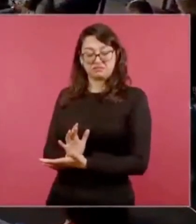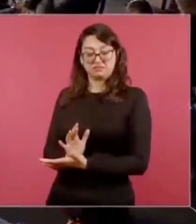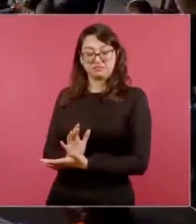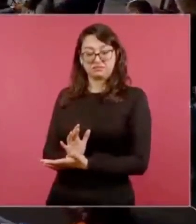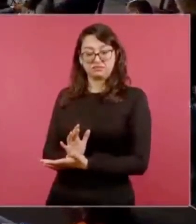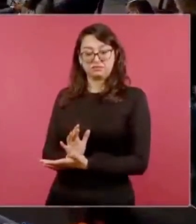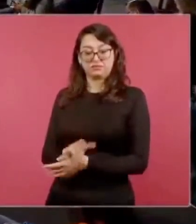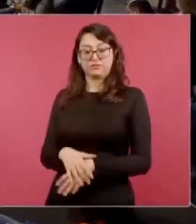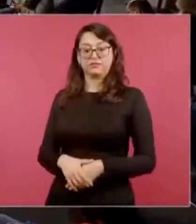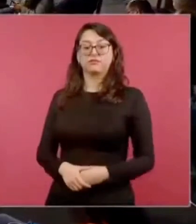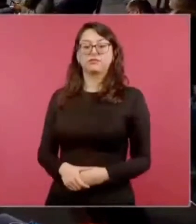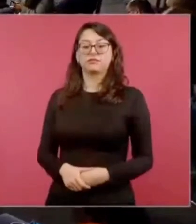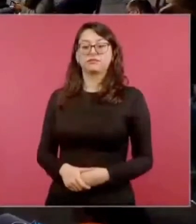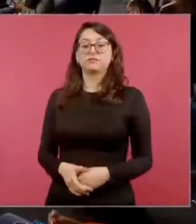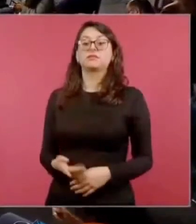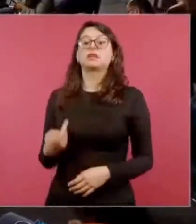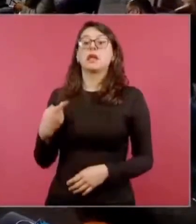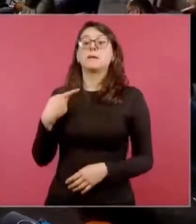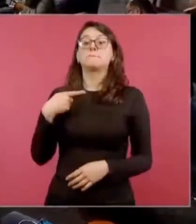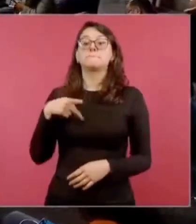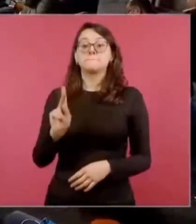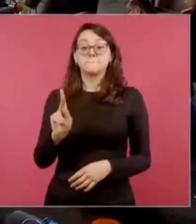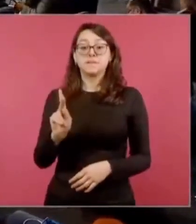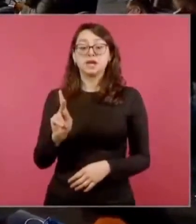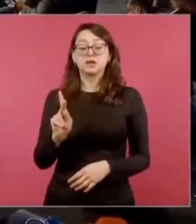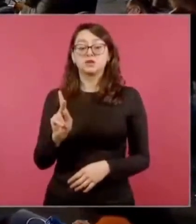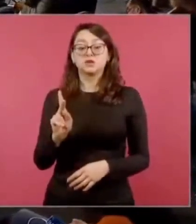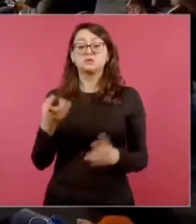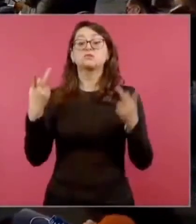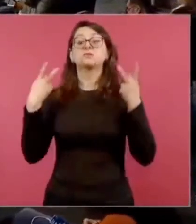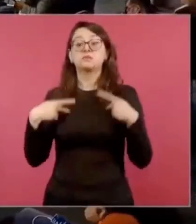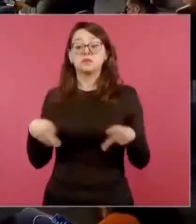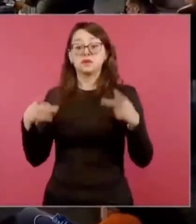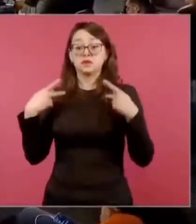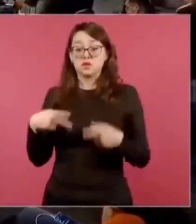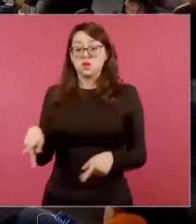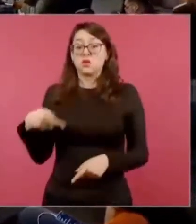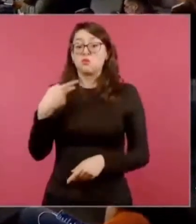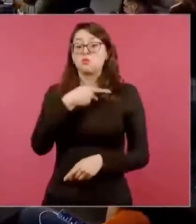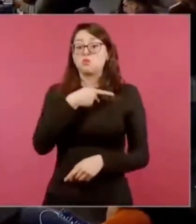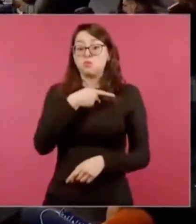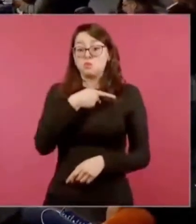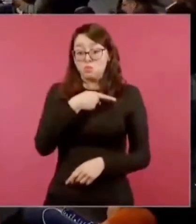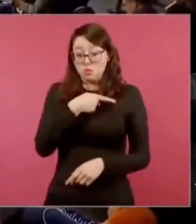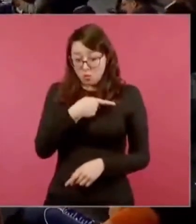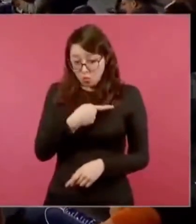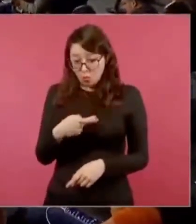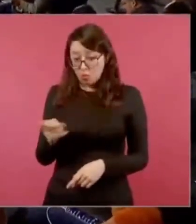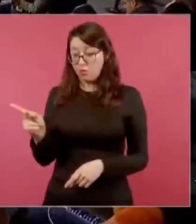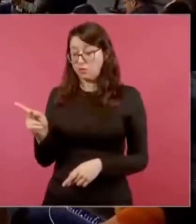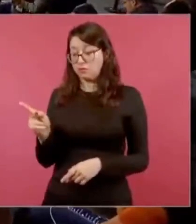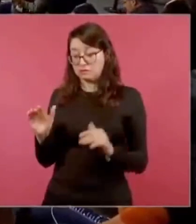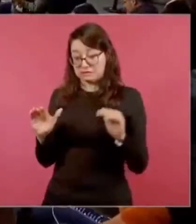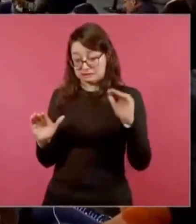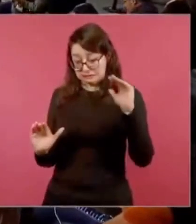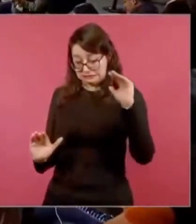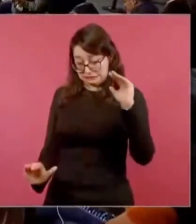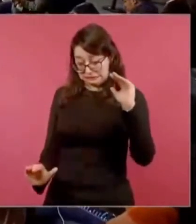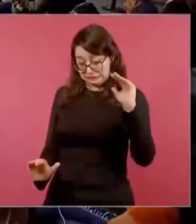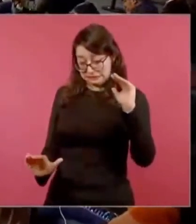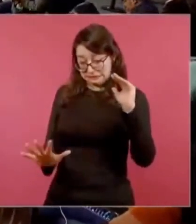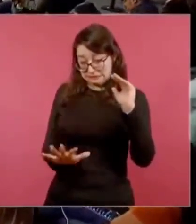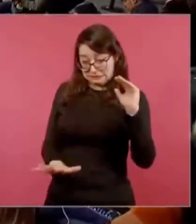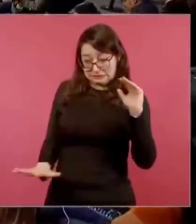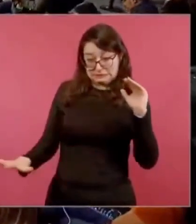Pero atender a los más pobres es también, esto es interesante, por si fuese